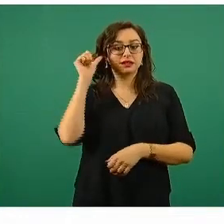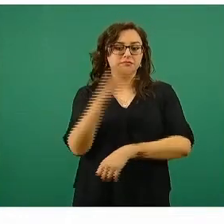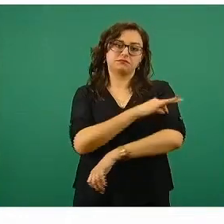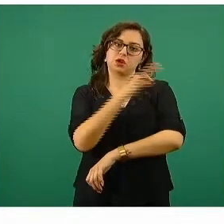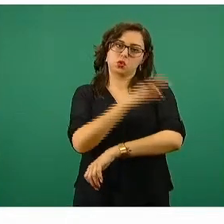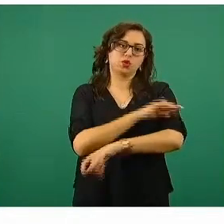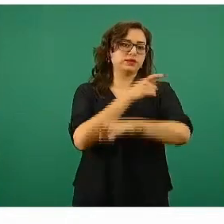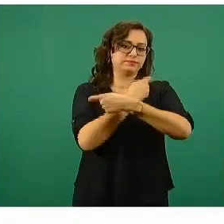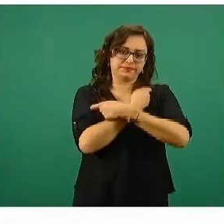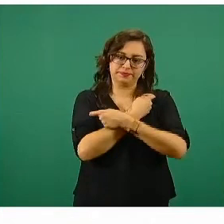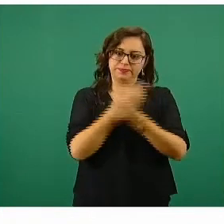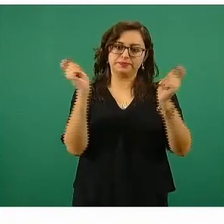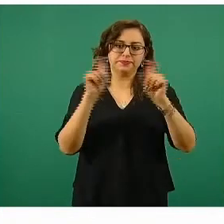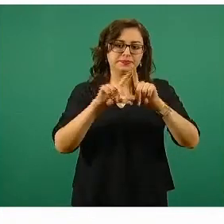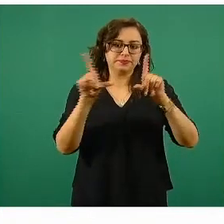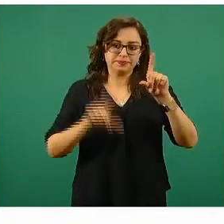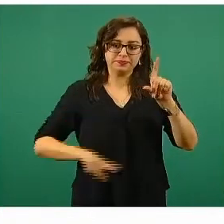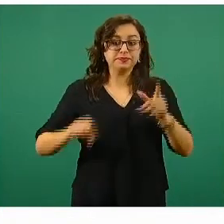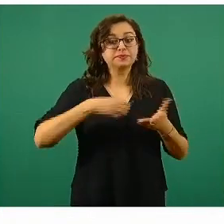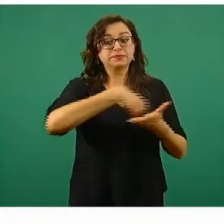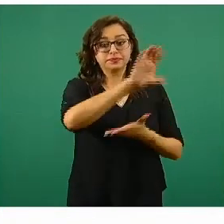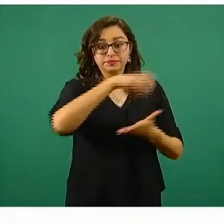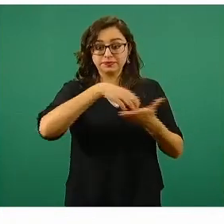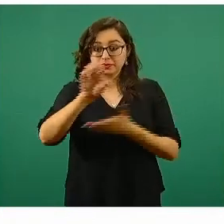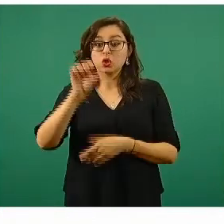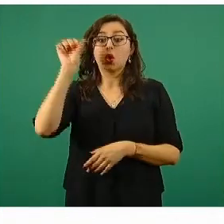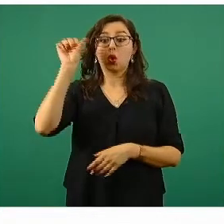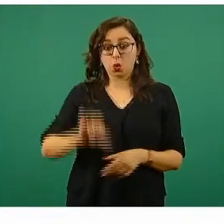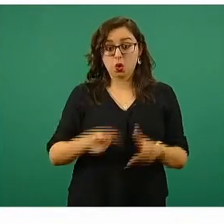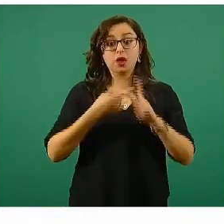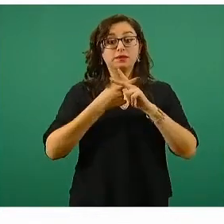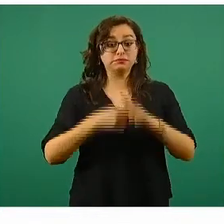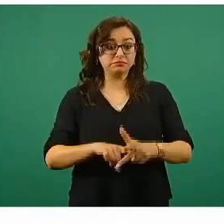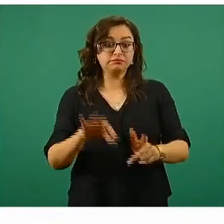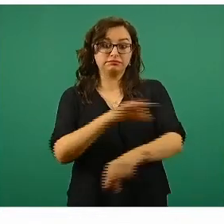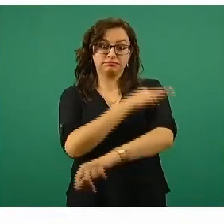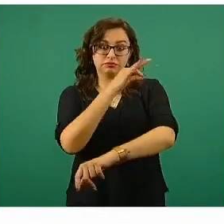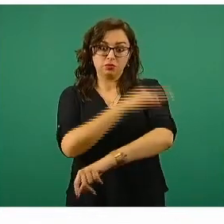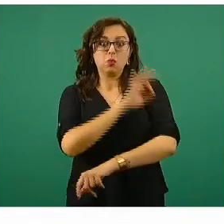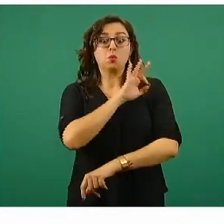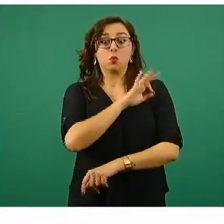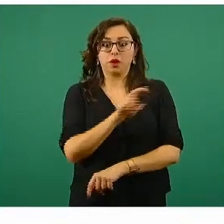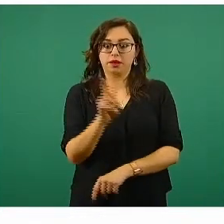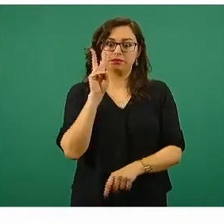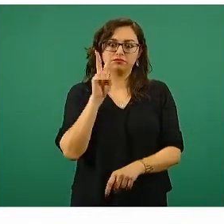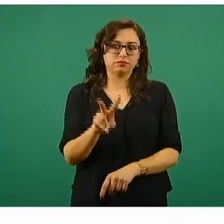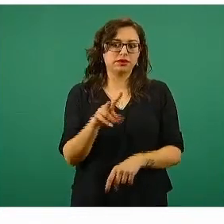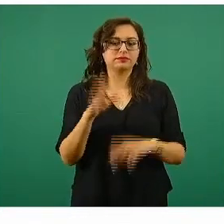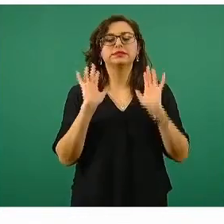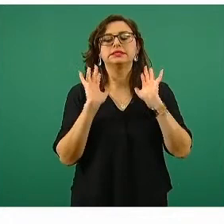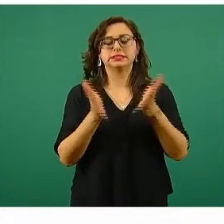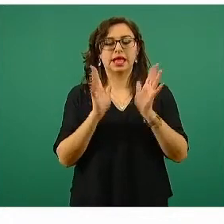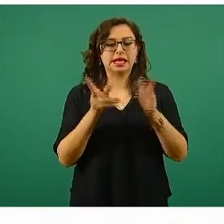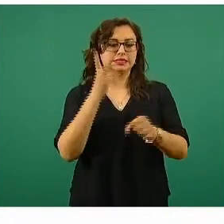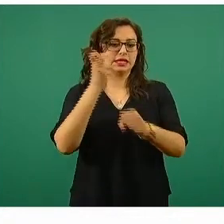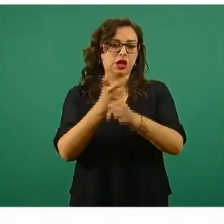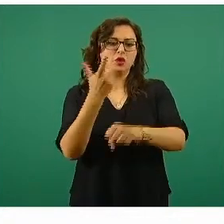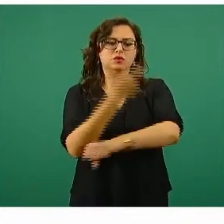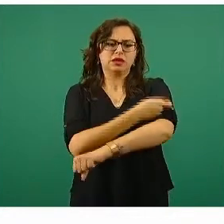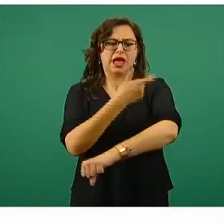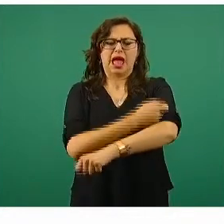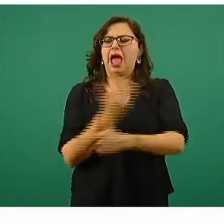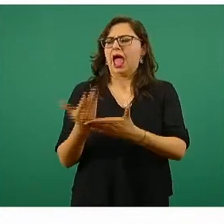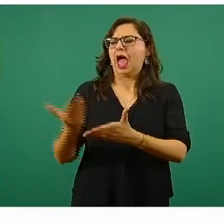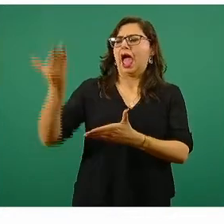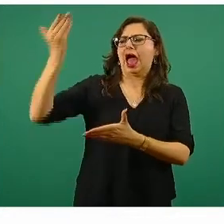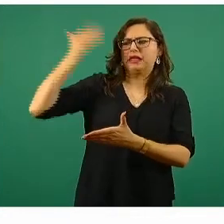de la vacuna a nivel nacional, pues tenemos un incremento ahora sí importante. Lo decíamos en conferencias previas, cuando llegara esta